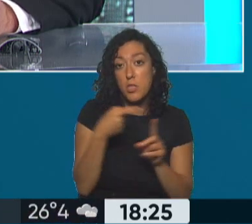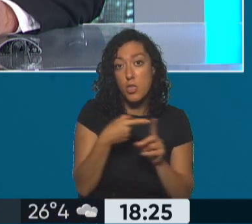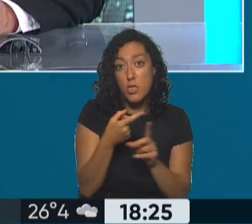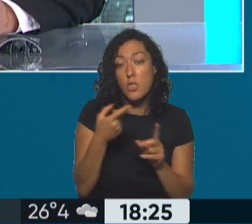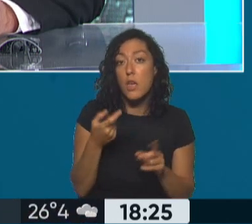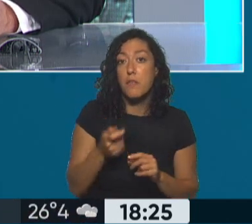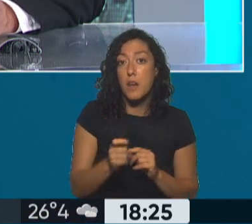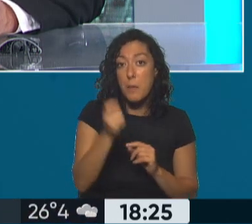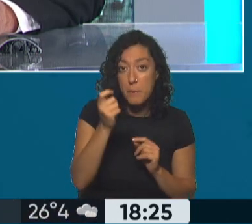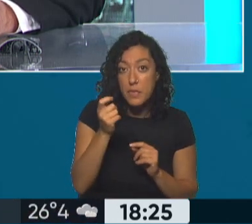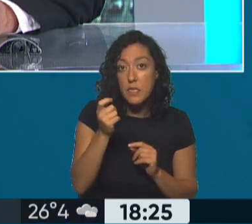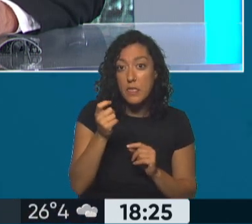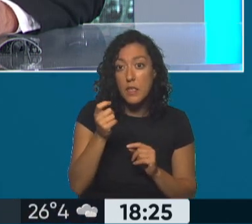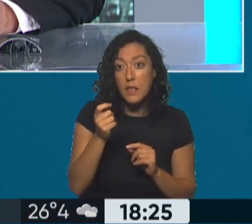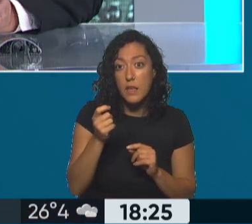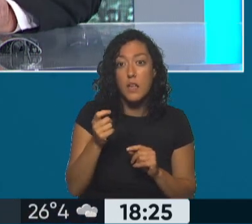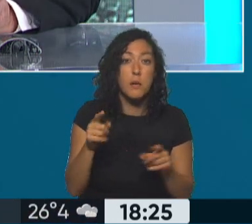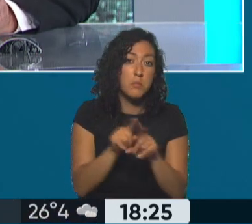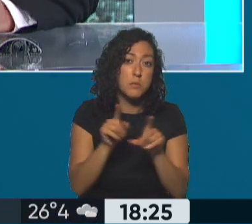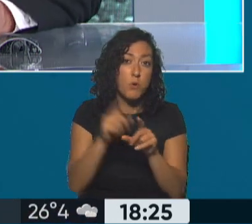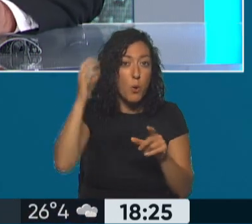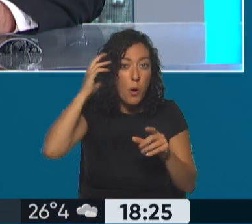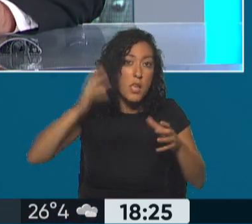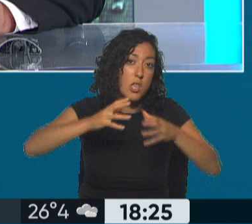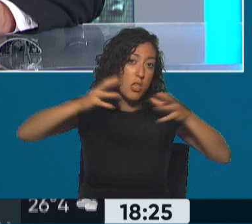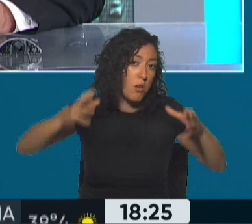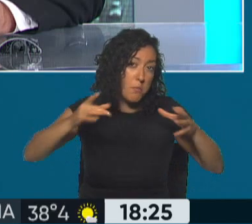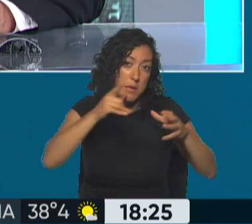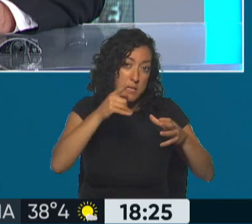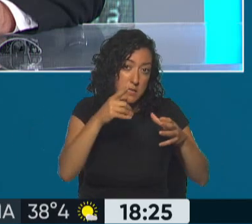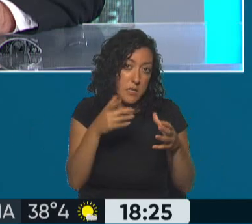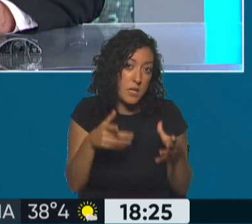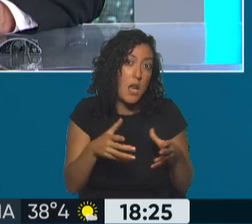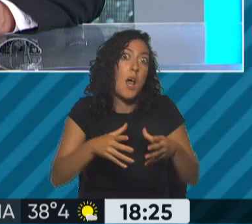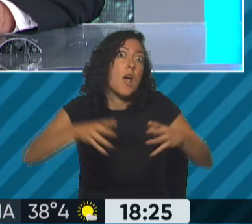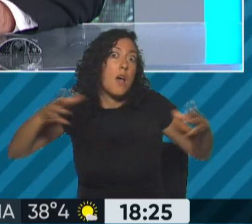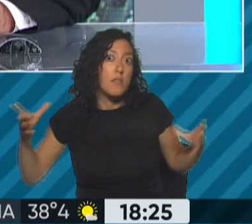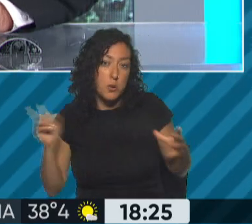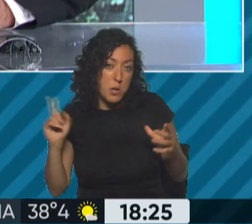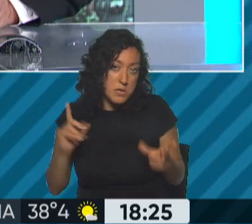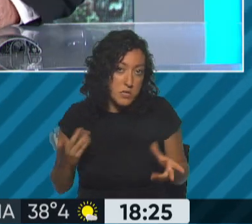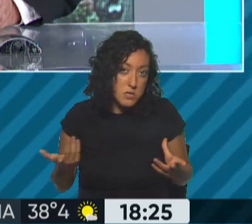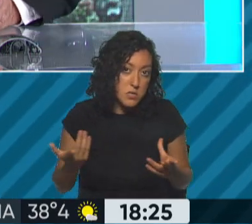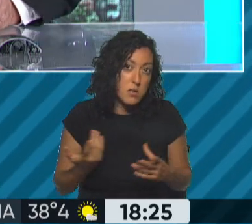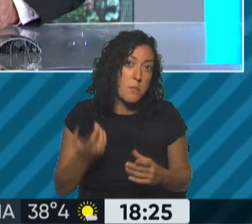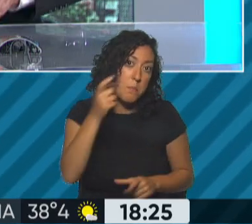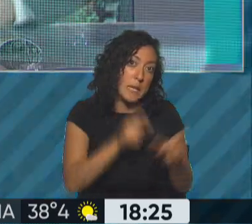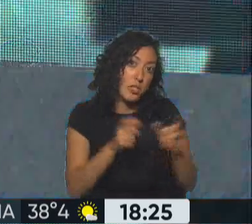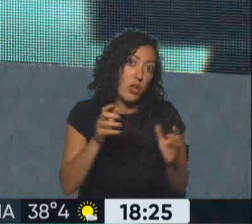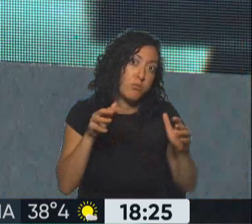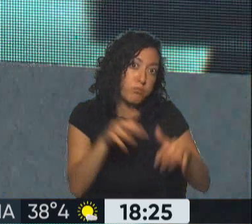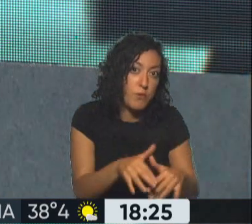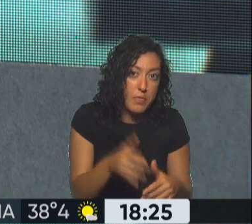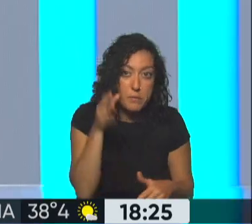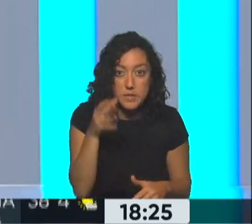trámite tiene el tamaño de un baño, grande sí, pero de un baño, no mucho más que eso. O sea que mucha gente no puede ir. Con lo